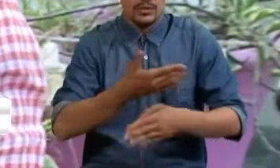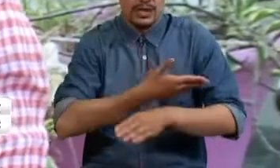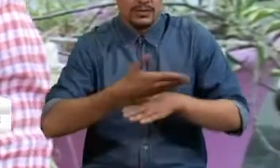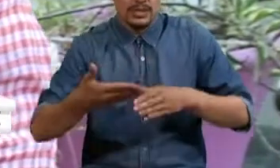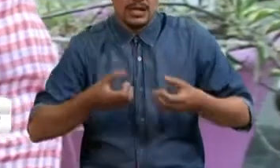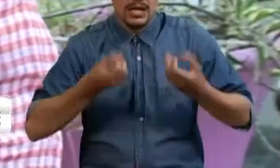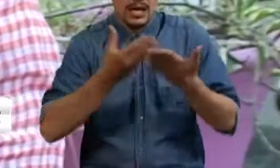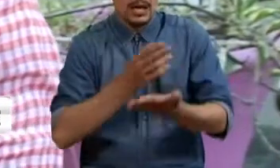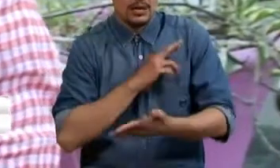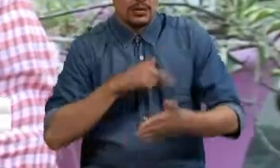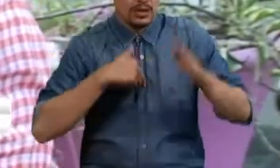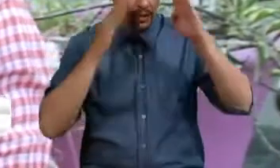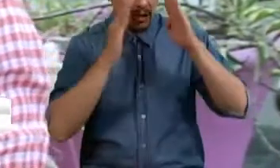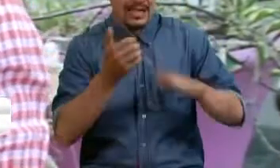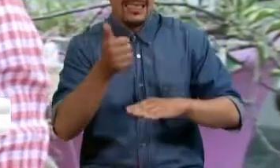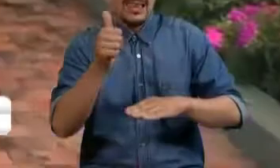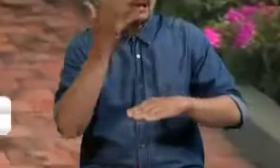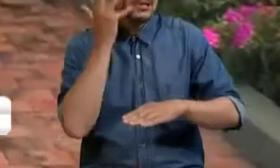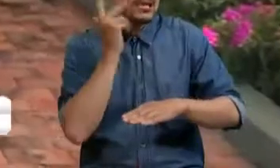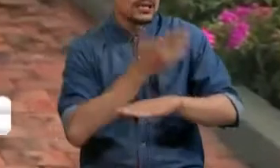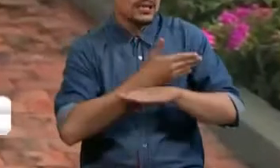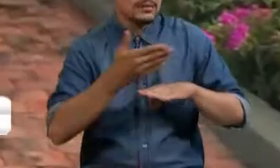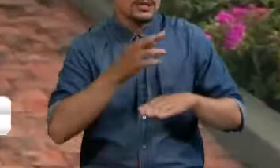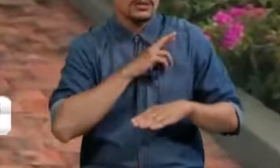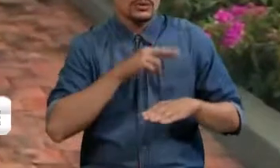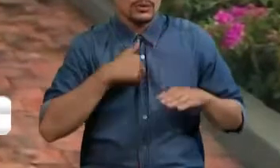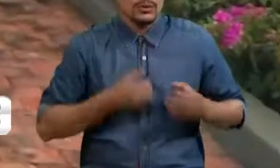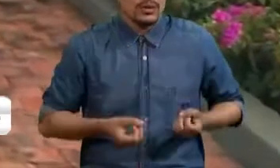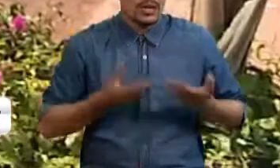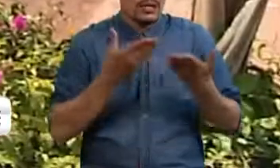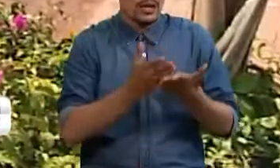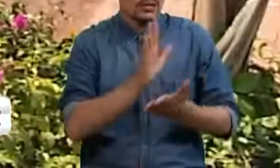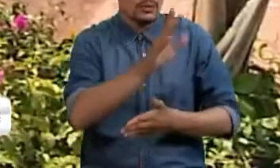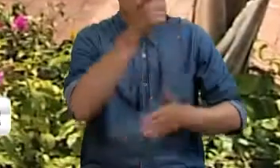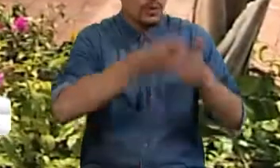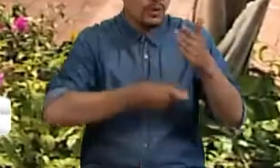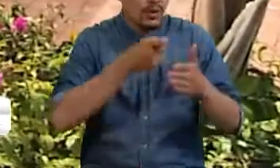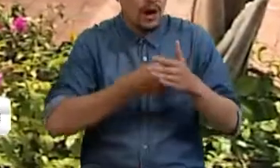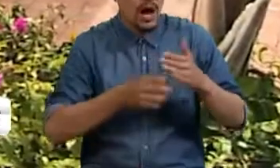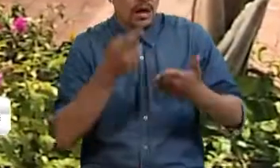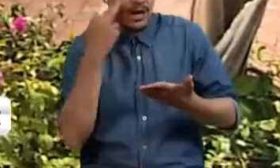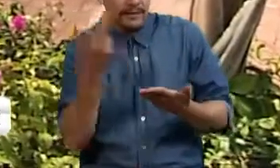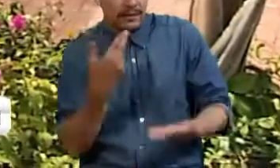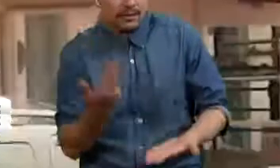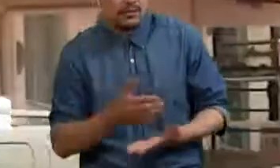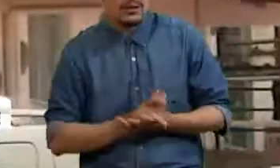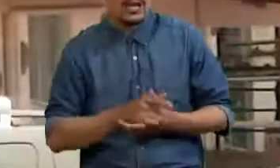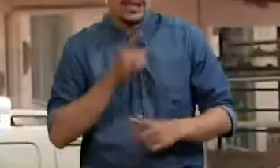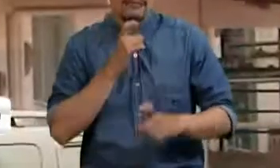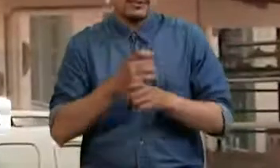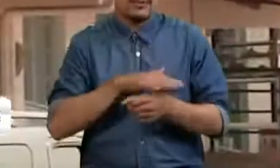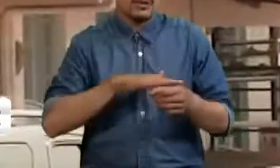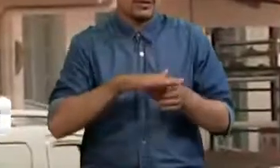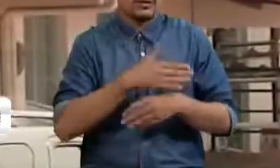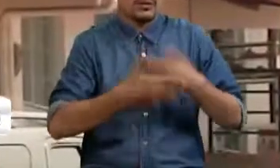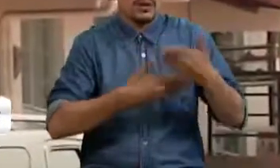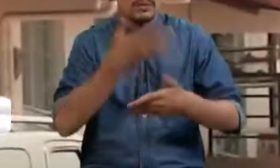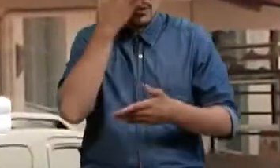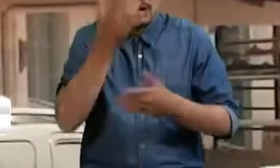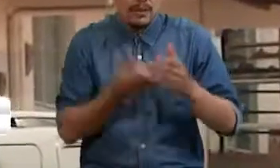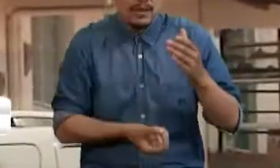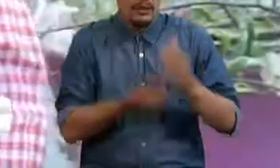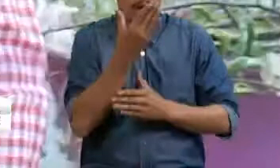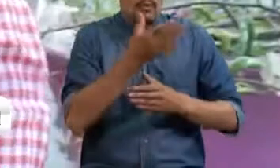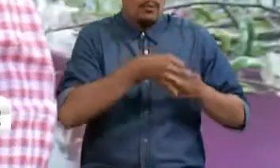y estamos muy pendientes tenemos 10 días hábiles para hacer la respectiva revisión y ha sido complicado porque no es fácil empezar a hacer un pueblo desde